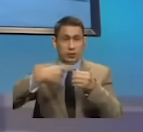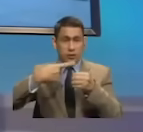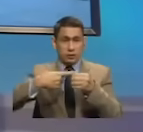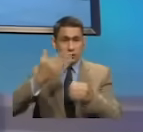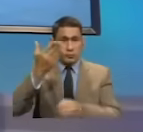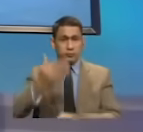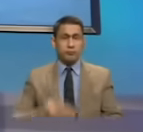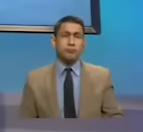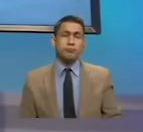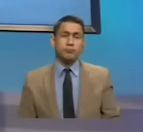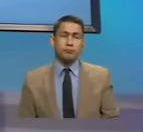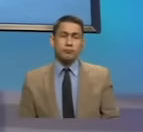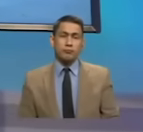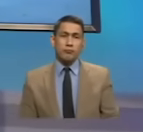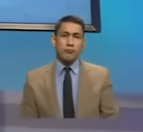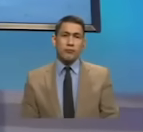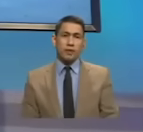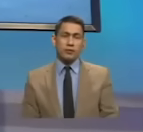cuéntanos.